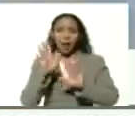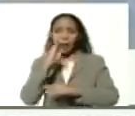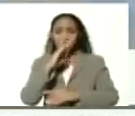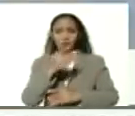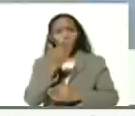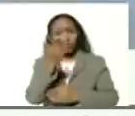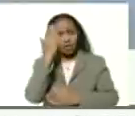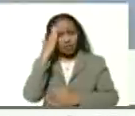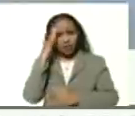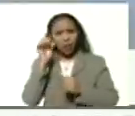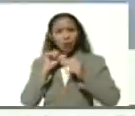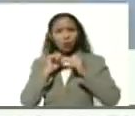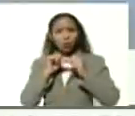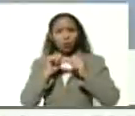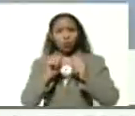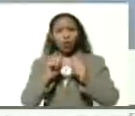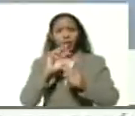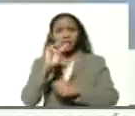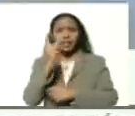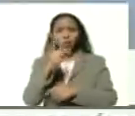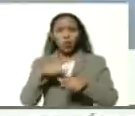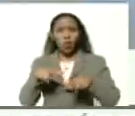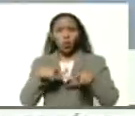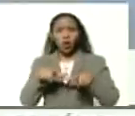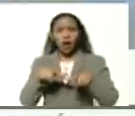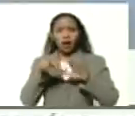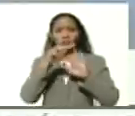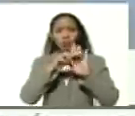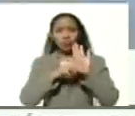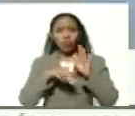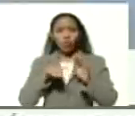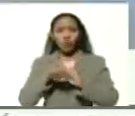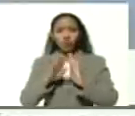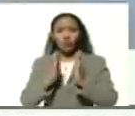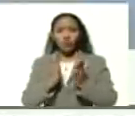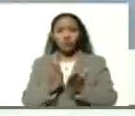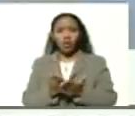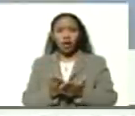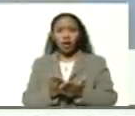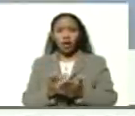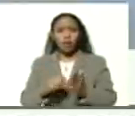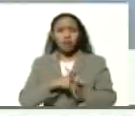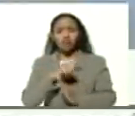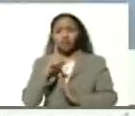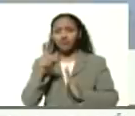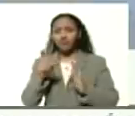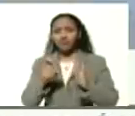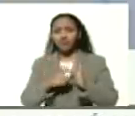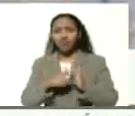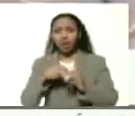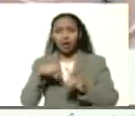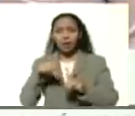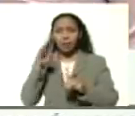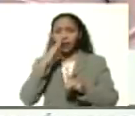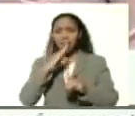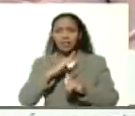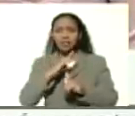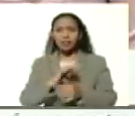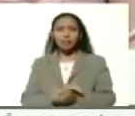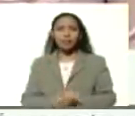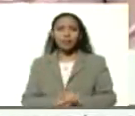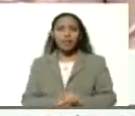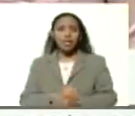se mantiene en el segundo lugar a nivel mundial. Total de casos en Brasil,